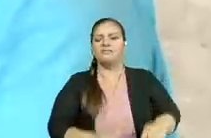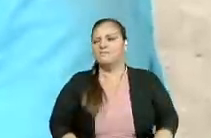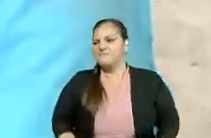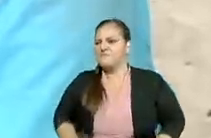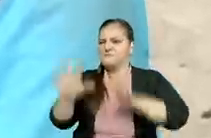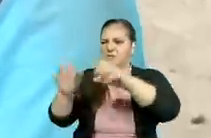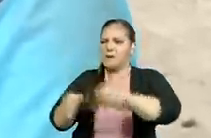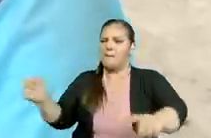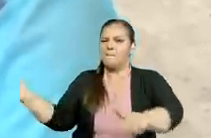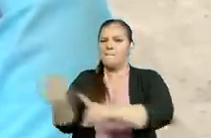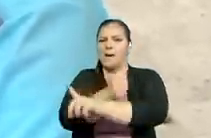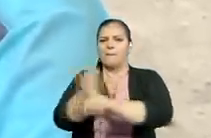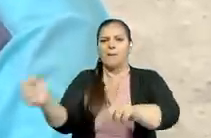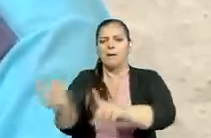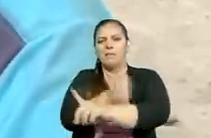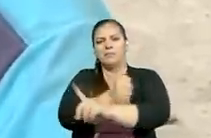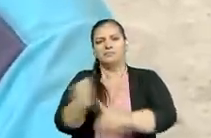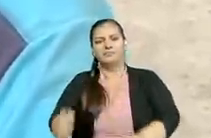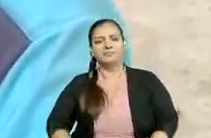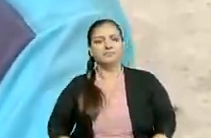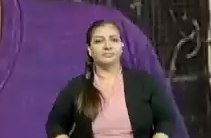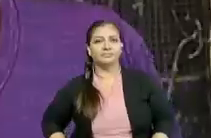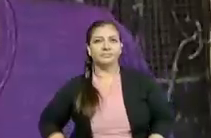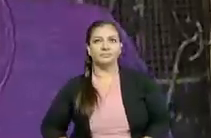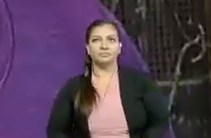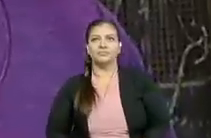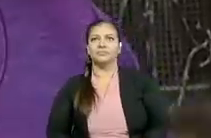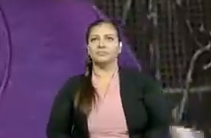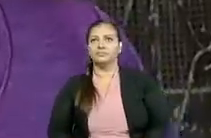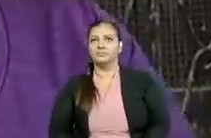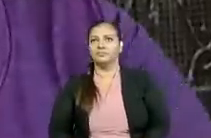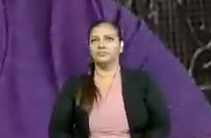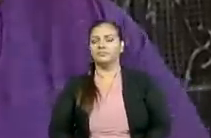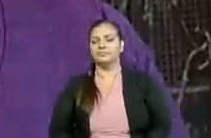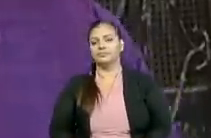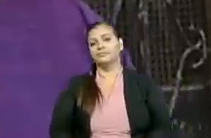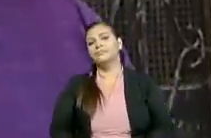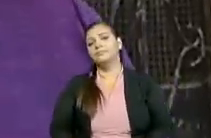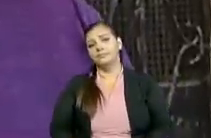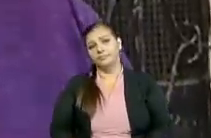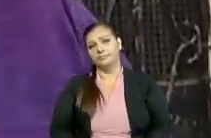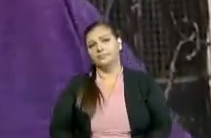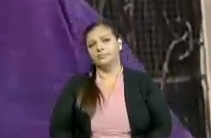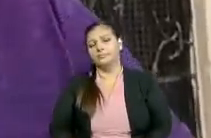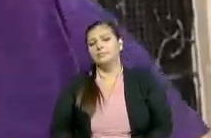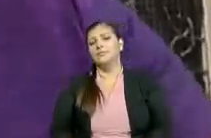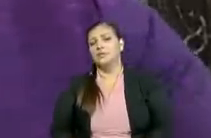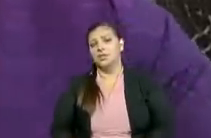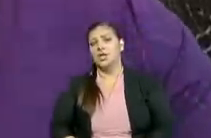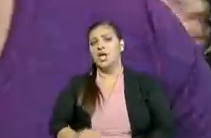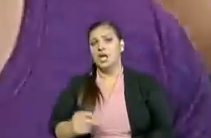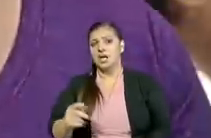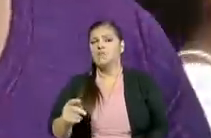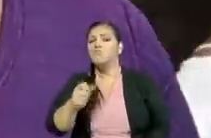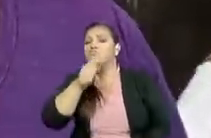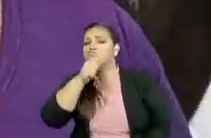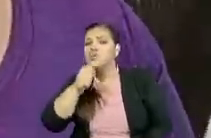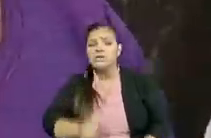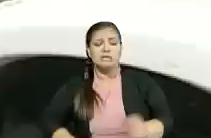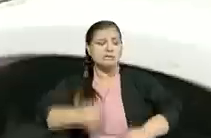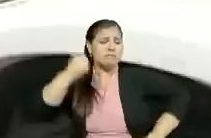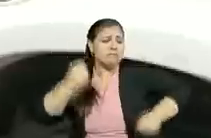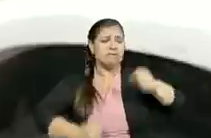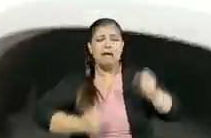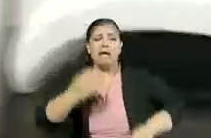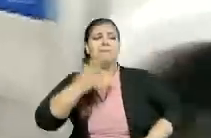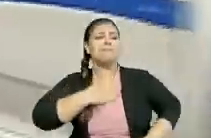se percató que en esos instantes se estaban llevando su humilde transporte. Pero por ir corriendo sí se